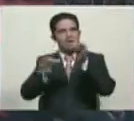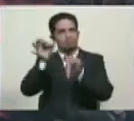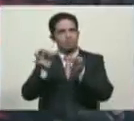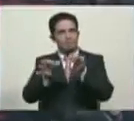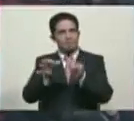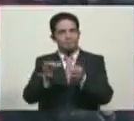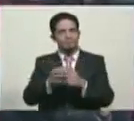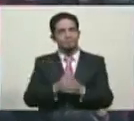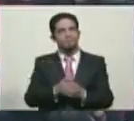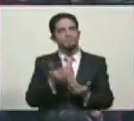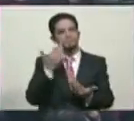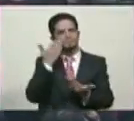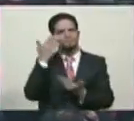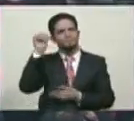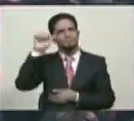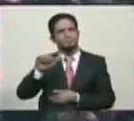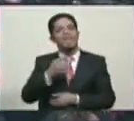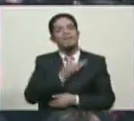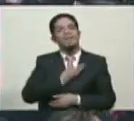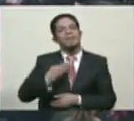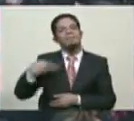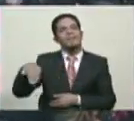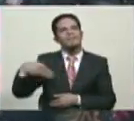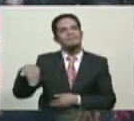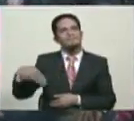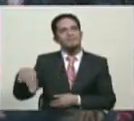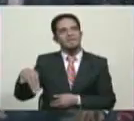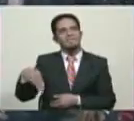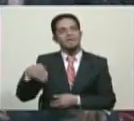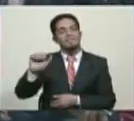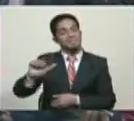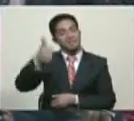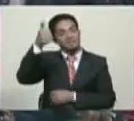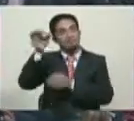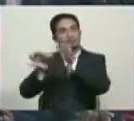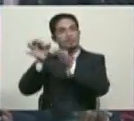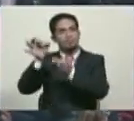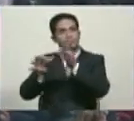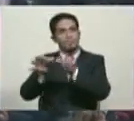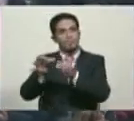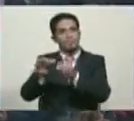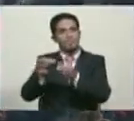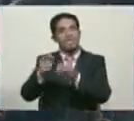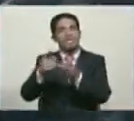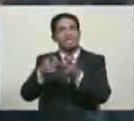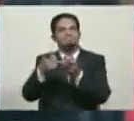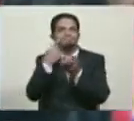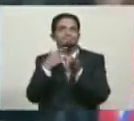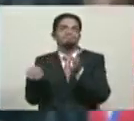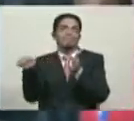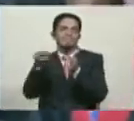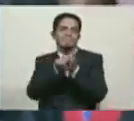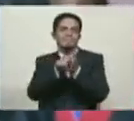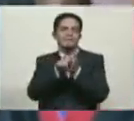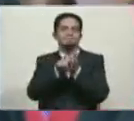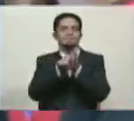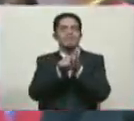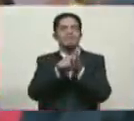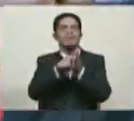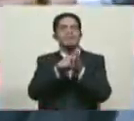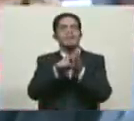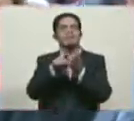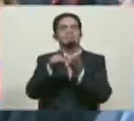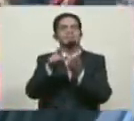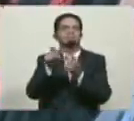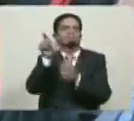Ya escuchaban al magistrado, el presidente del Tribunal Supremo de Justicia, Michael Moreno, cuando reiteraba el reconocimiento absoluto